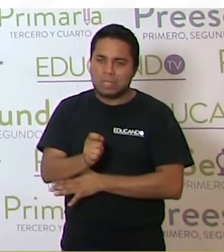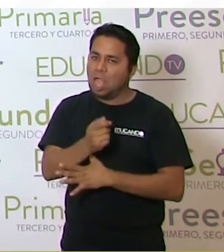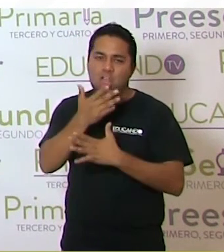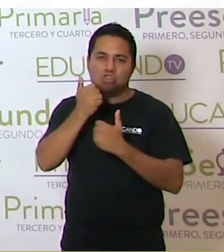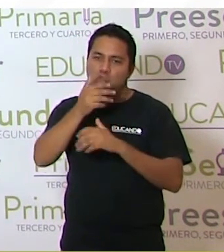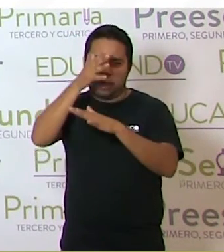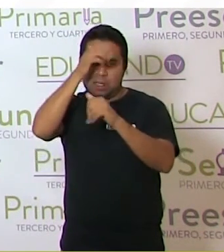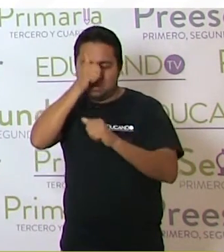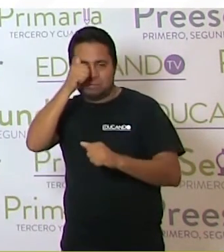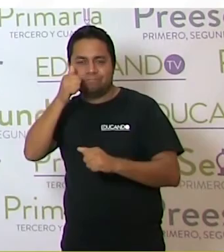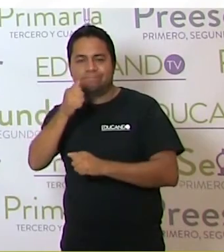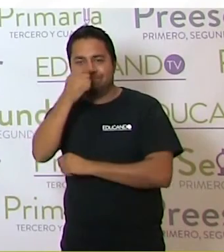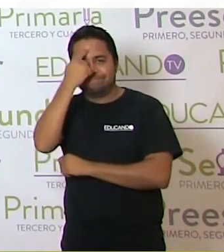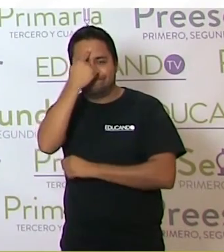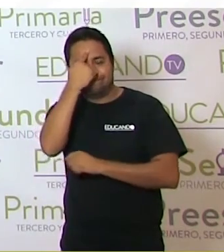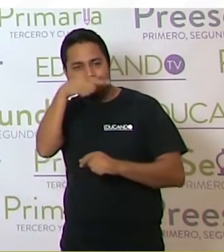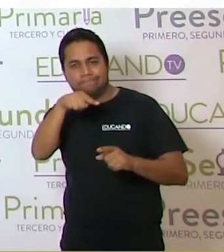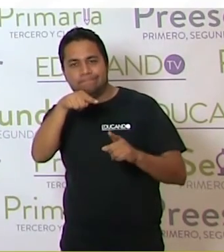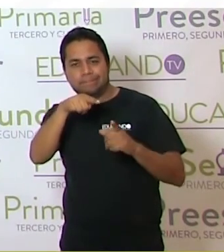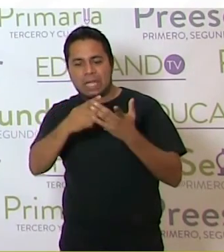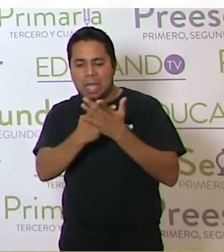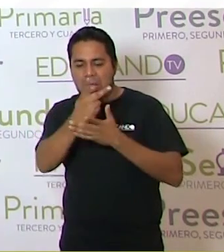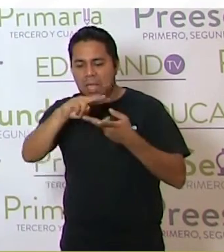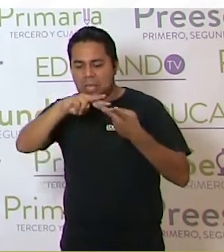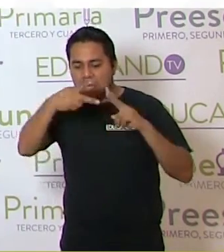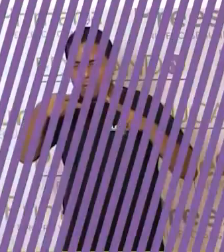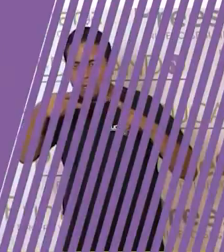contra de los cultivos transgénicos